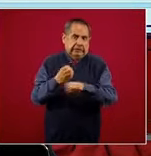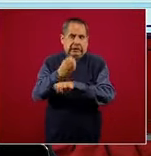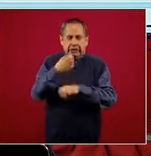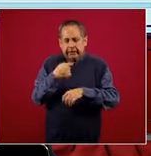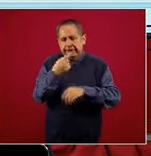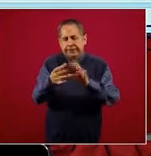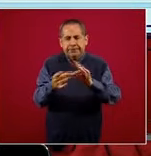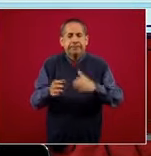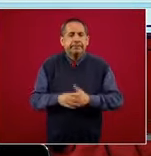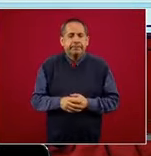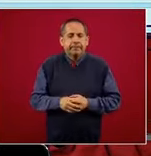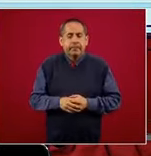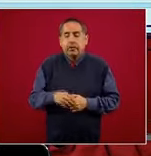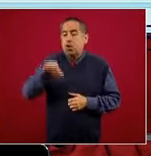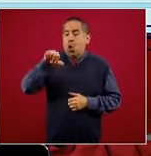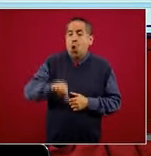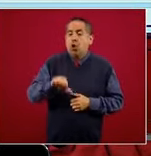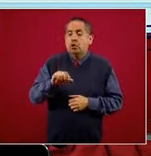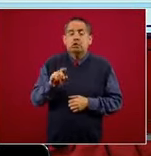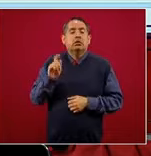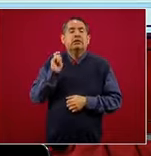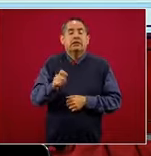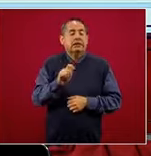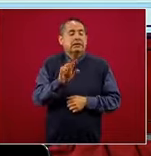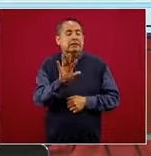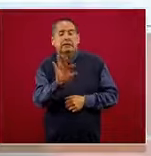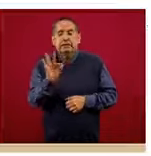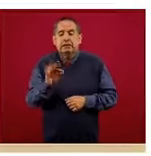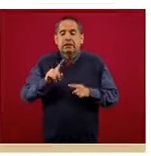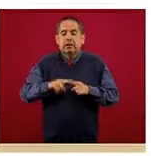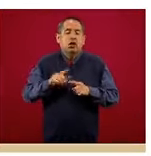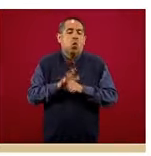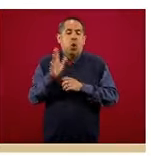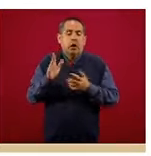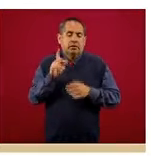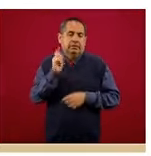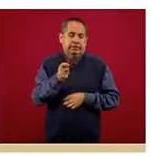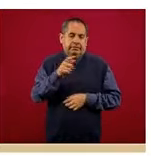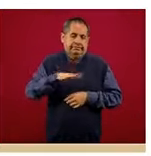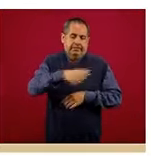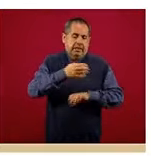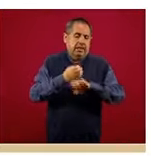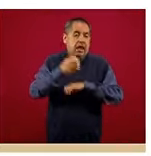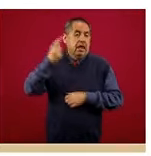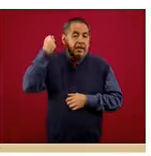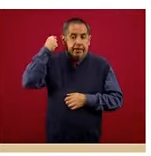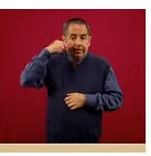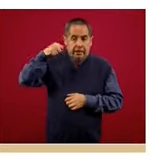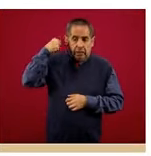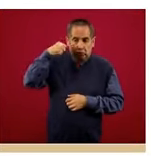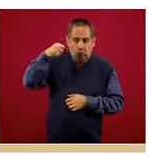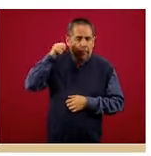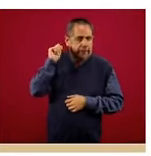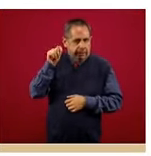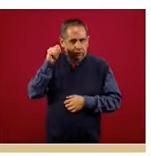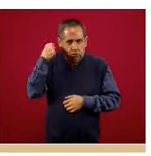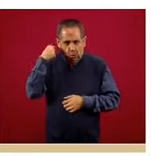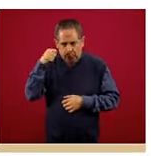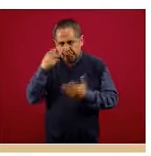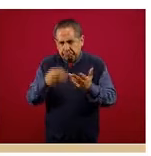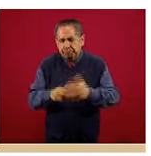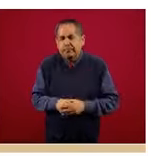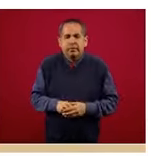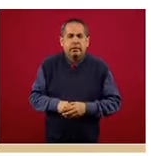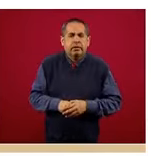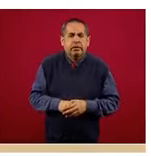entidad. El día de hoy precisamente estamos revisando al estado de Tabasco. Esta gráfica la acabamos